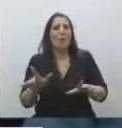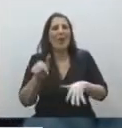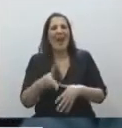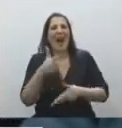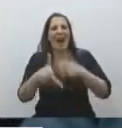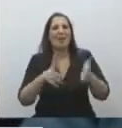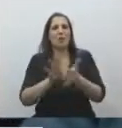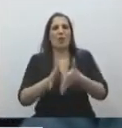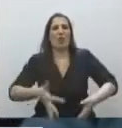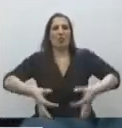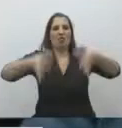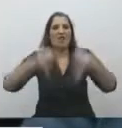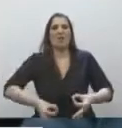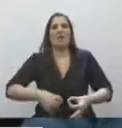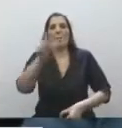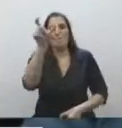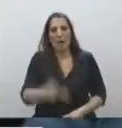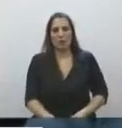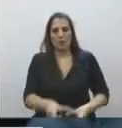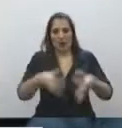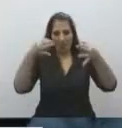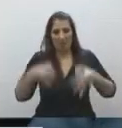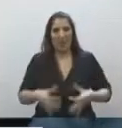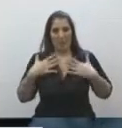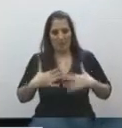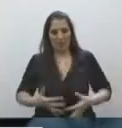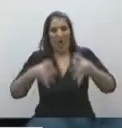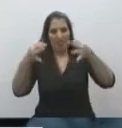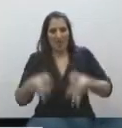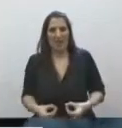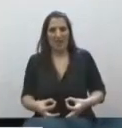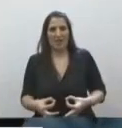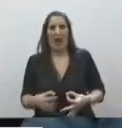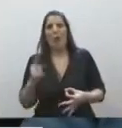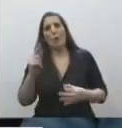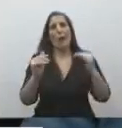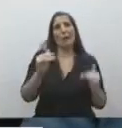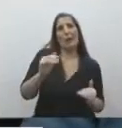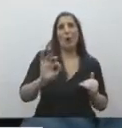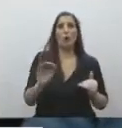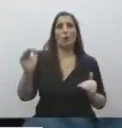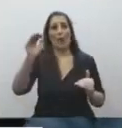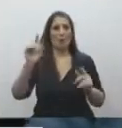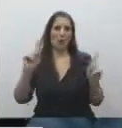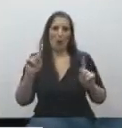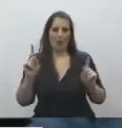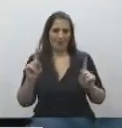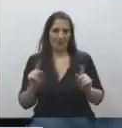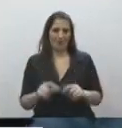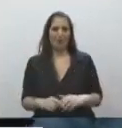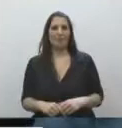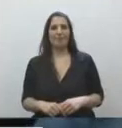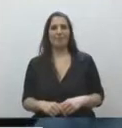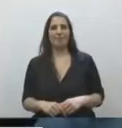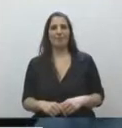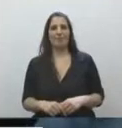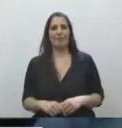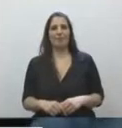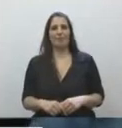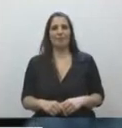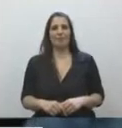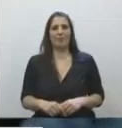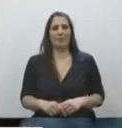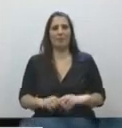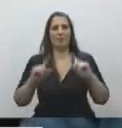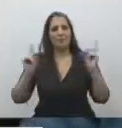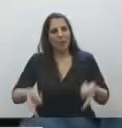O sea, y pensaba en el hombre de la política, que tiene que tener muchas virtudes porque maneja mucho poder económico y poder político. O